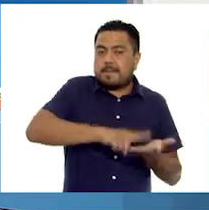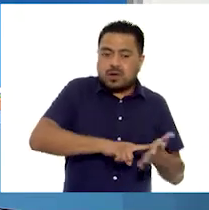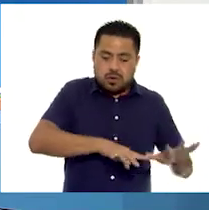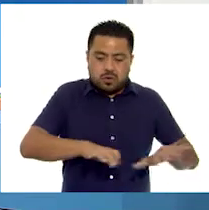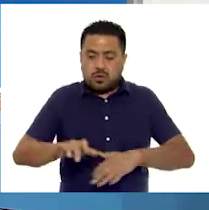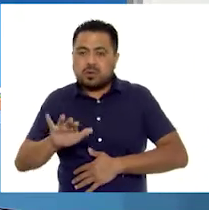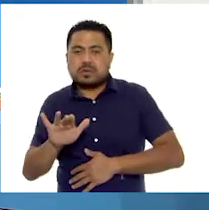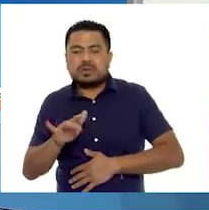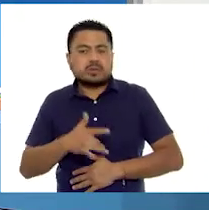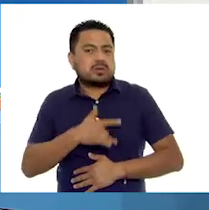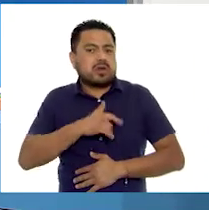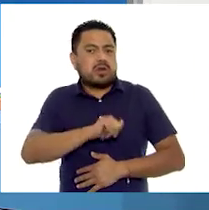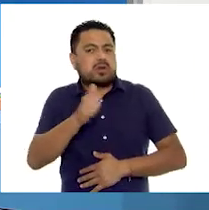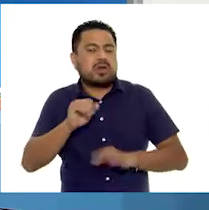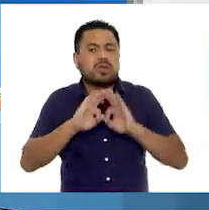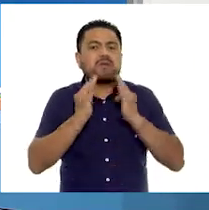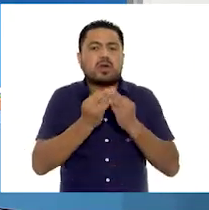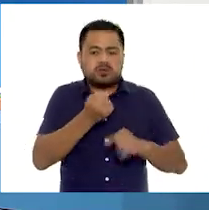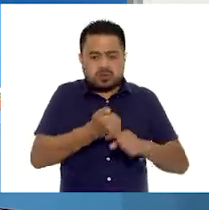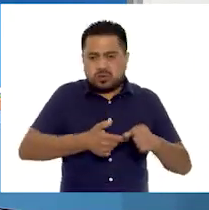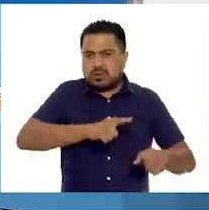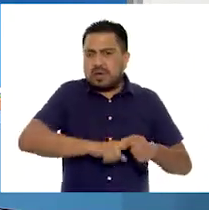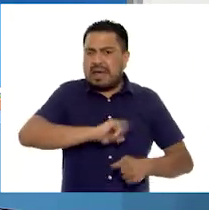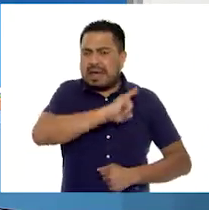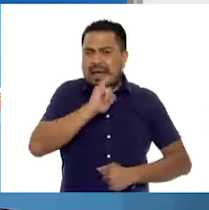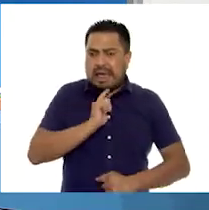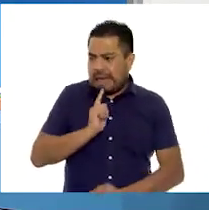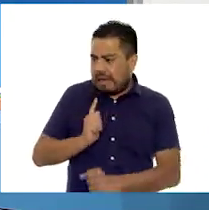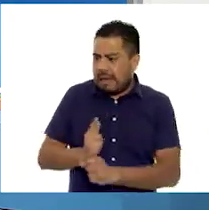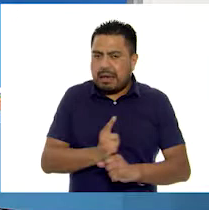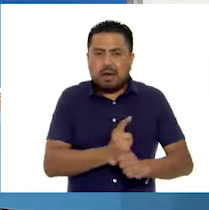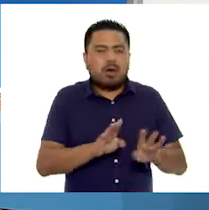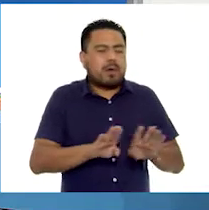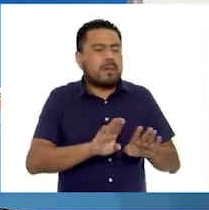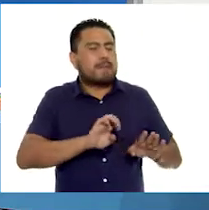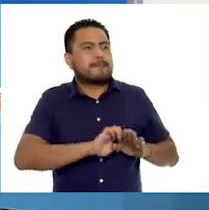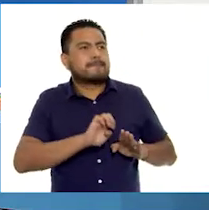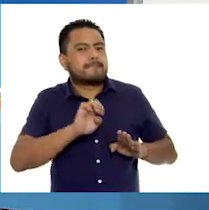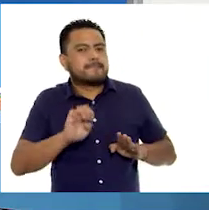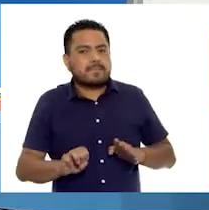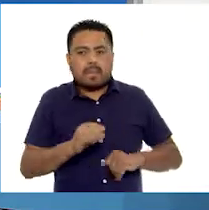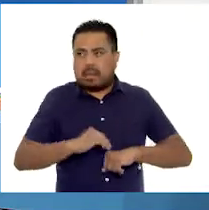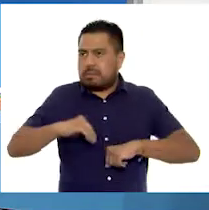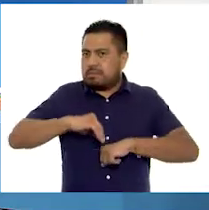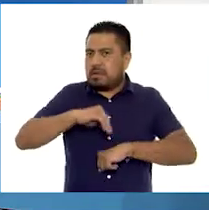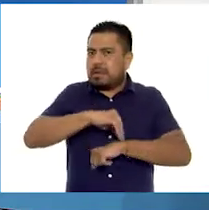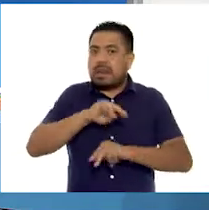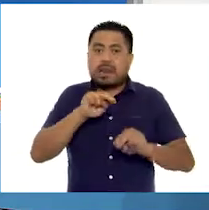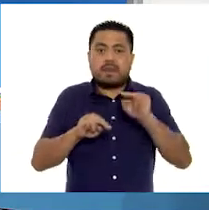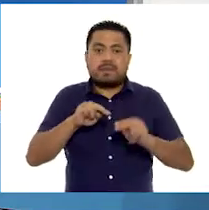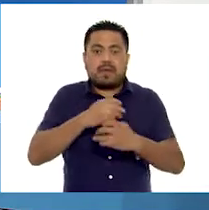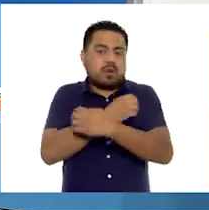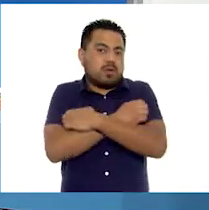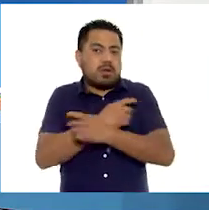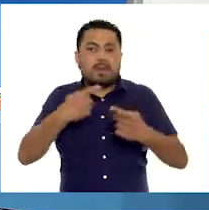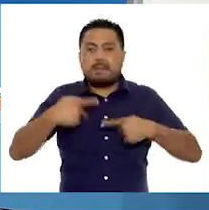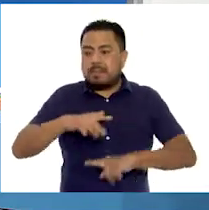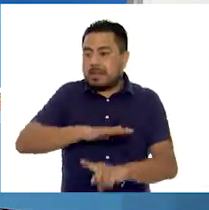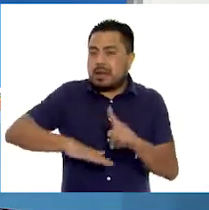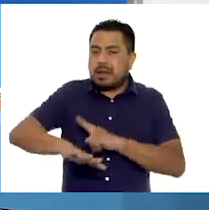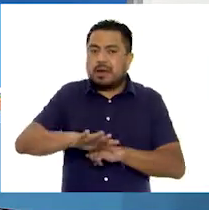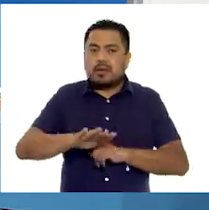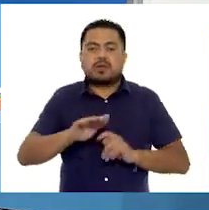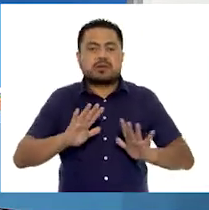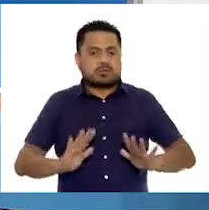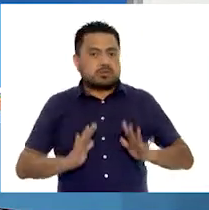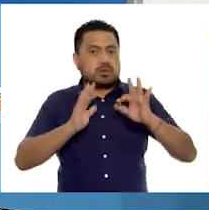estimule o transformaciones sociales nunca antes vistas como por ejemplo el aumento en los niveles educativos de la población y